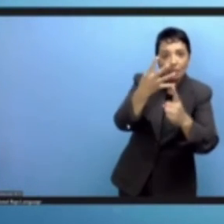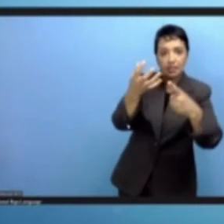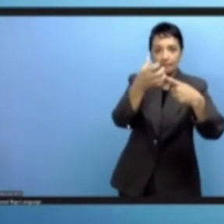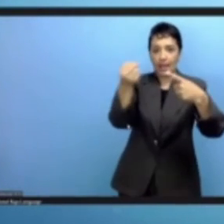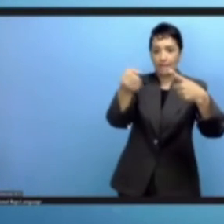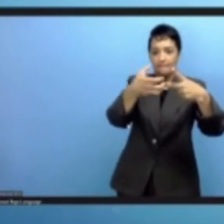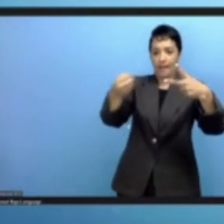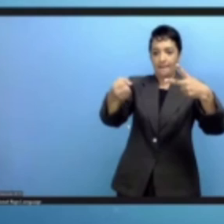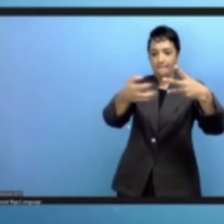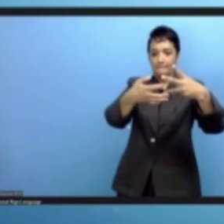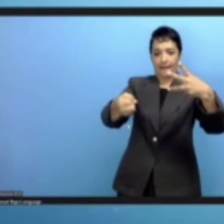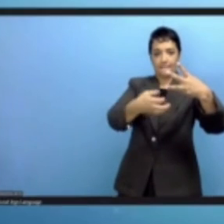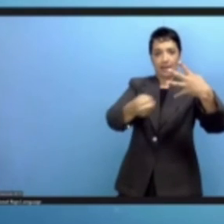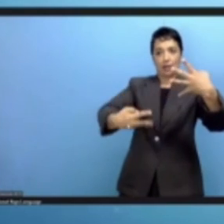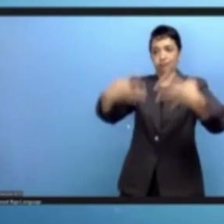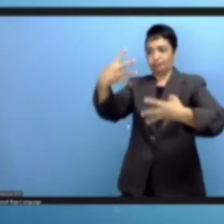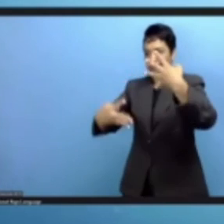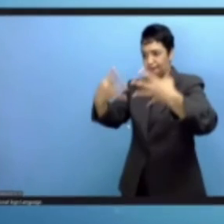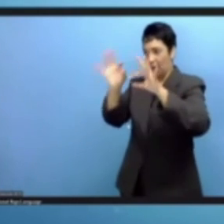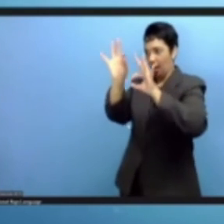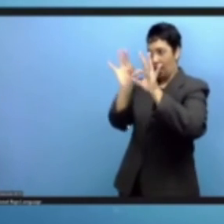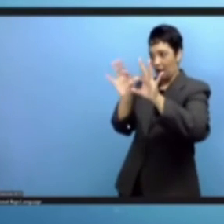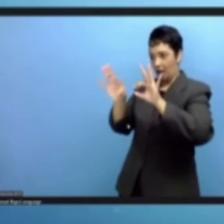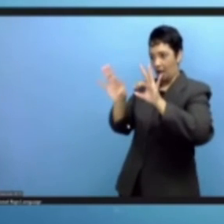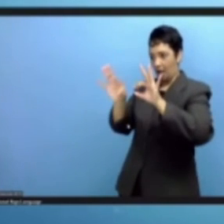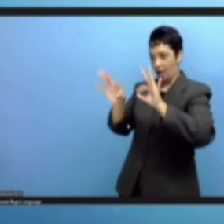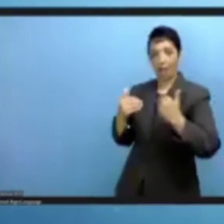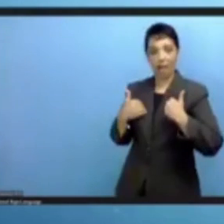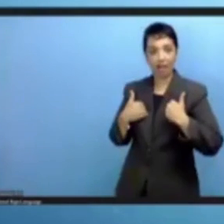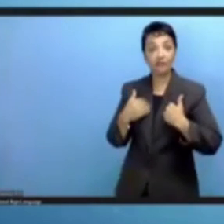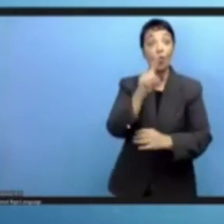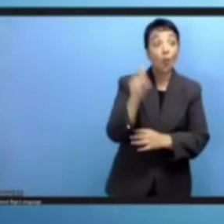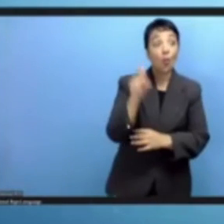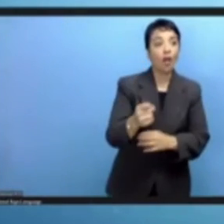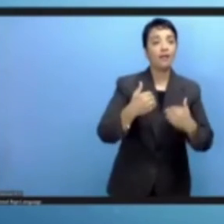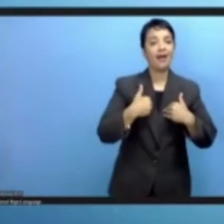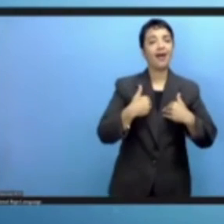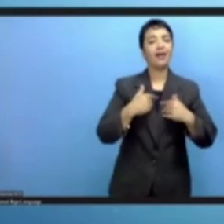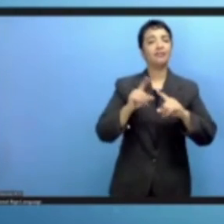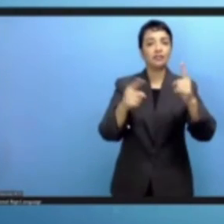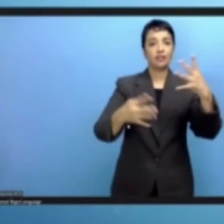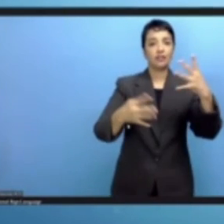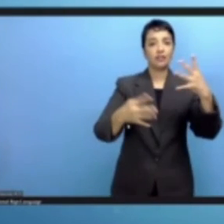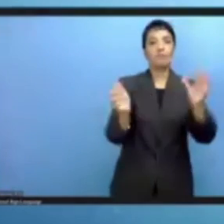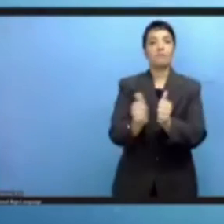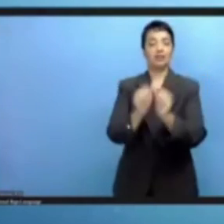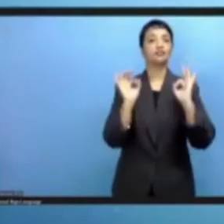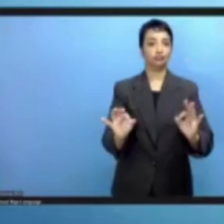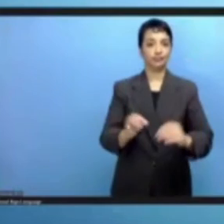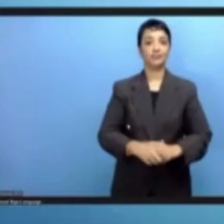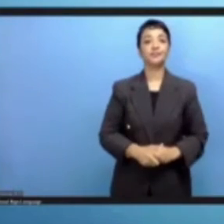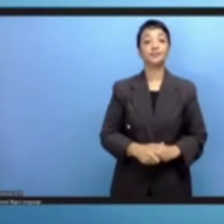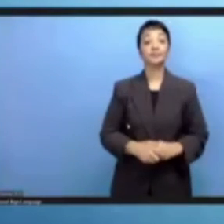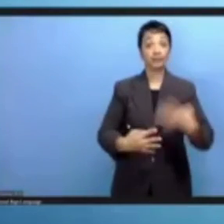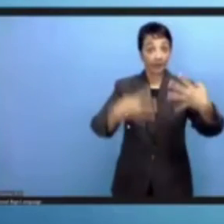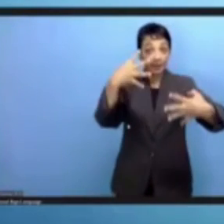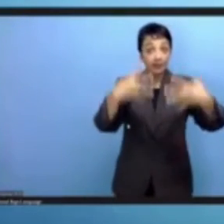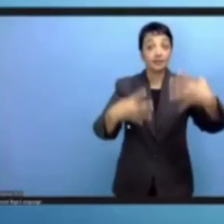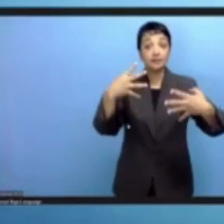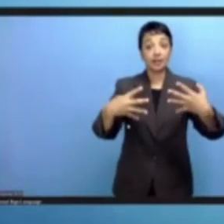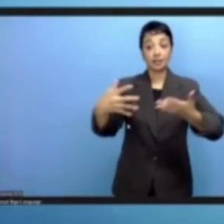datos para fortalecer las normas de la privacidad evitar la dispersión de la ia